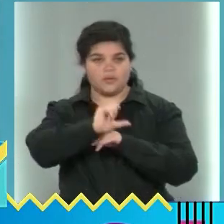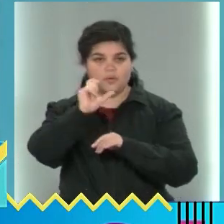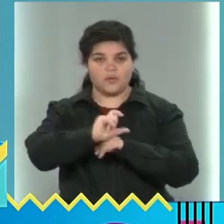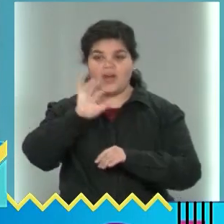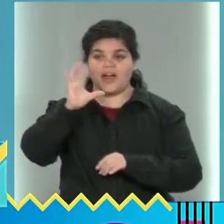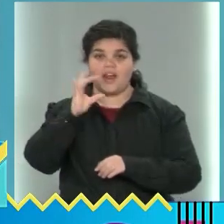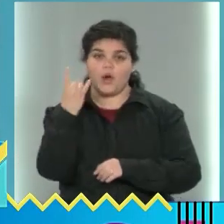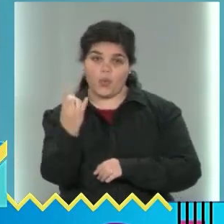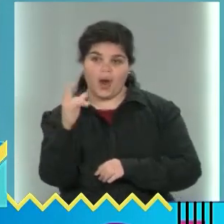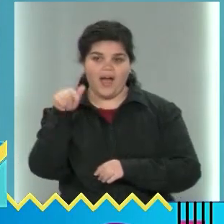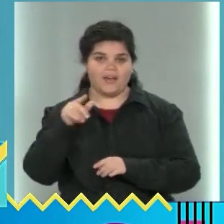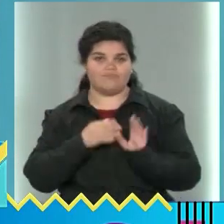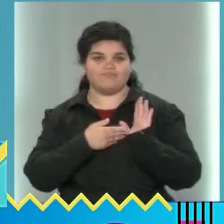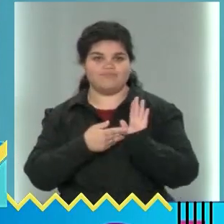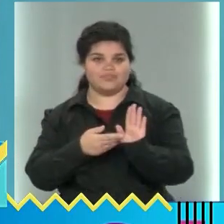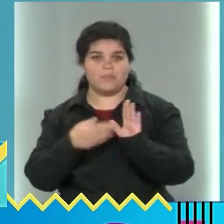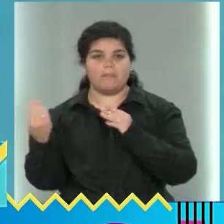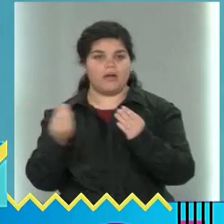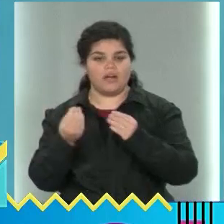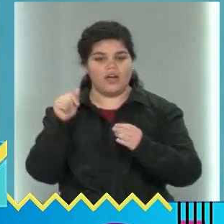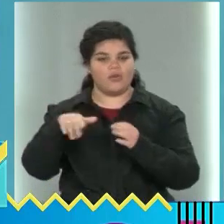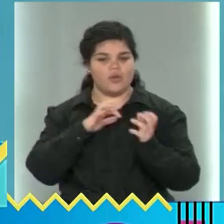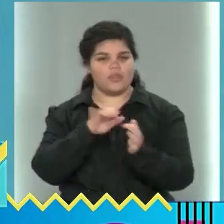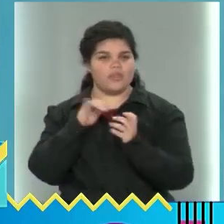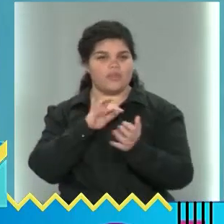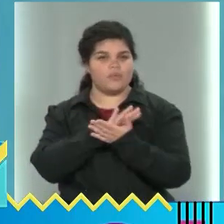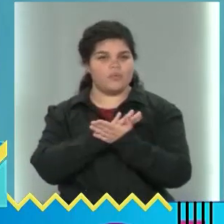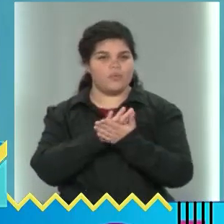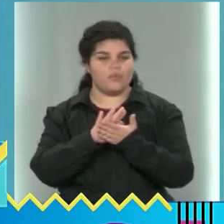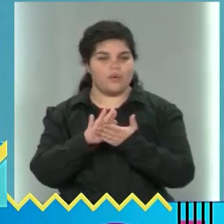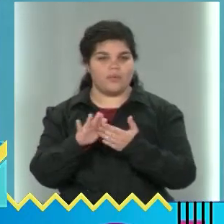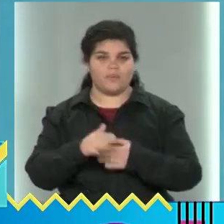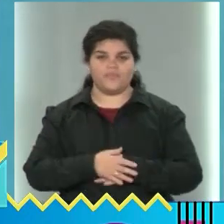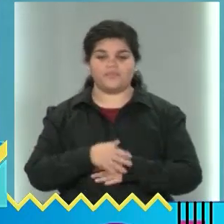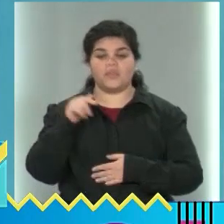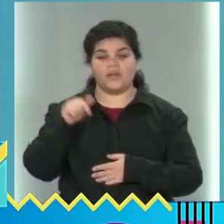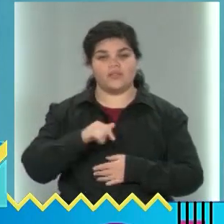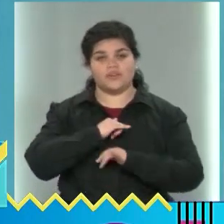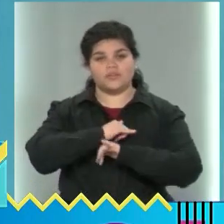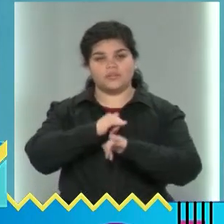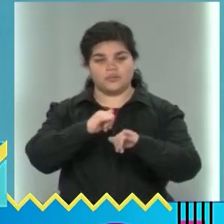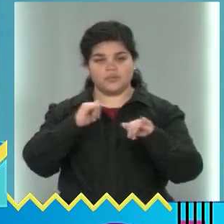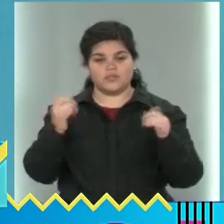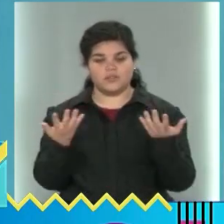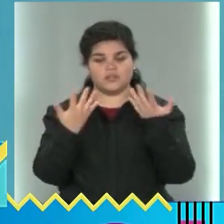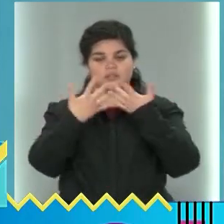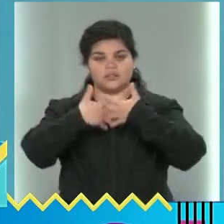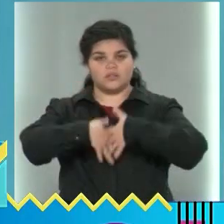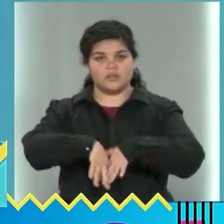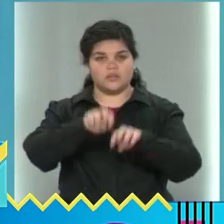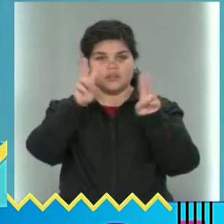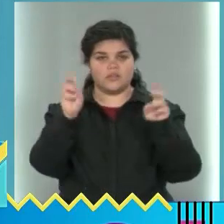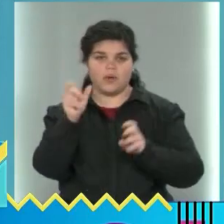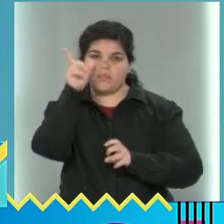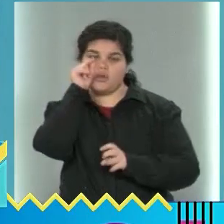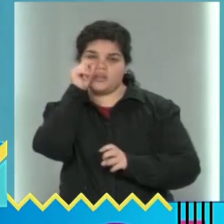Señalú, por supuesto, para dar un nuevo debate. En este caso, obviamente, noticias que tienen que ver con la política económica del